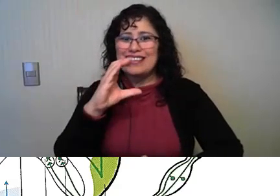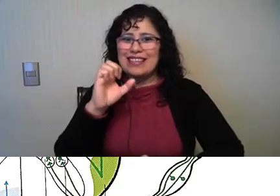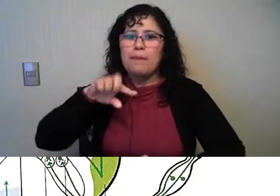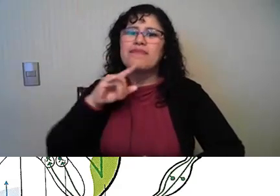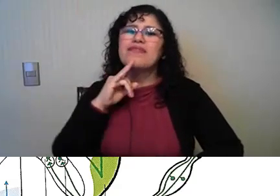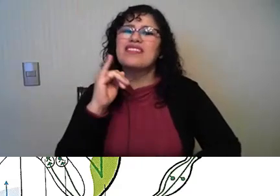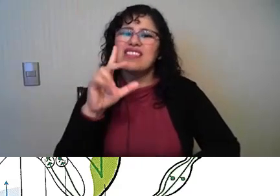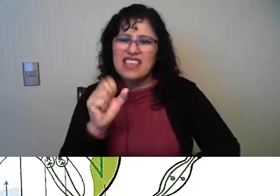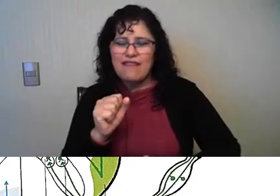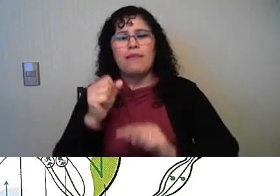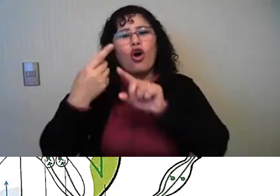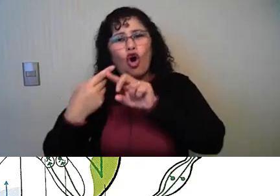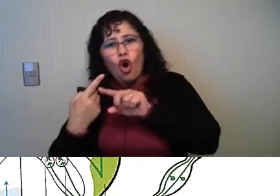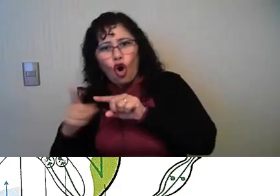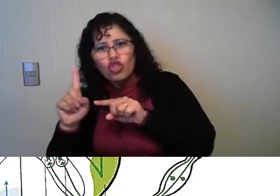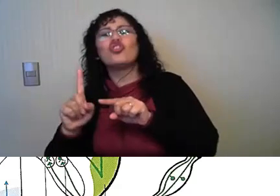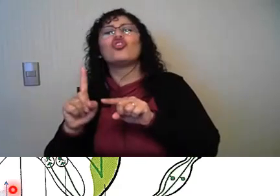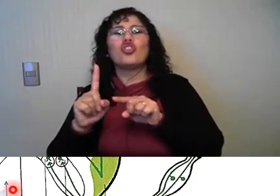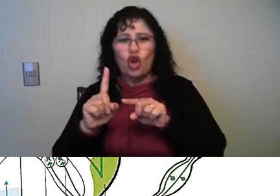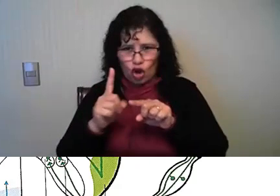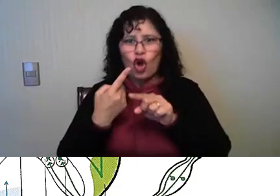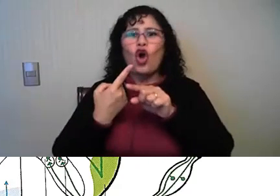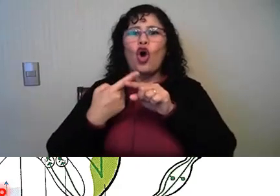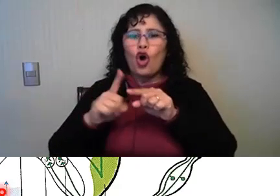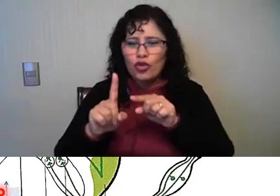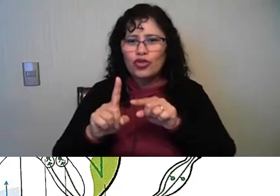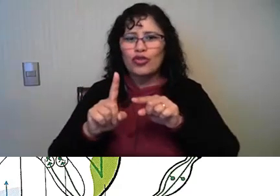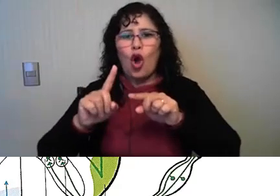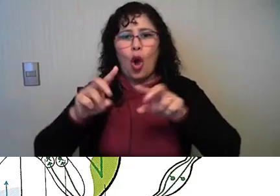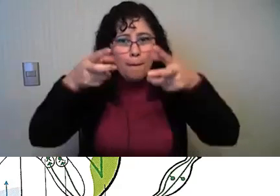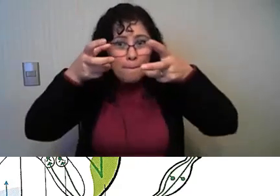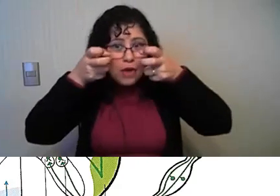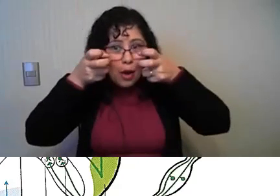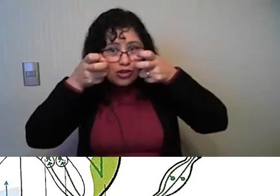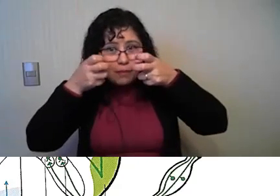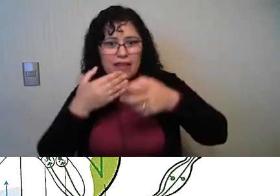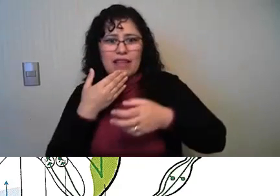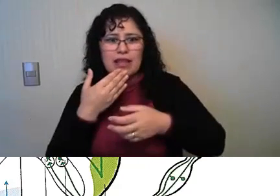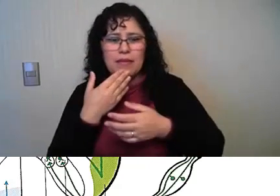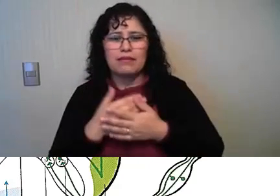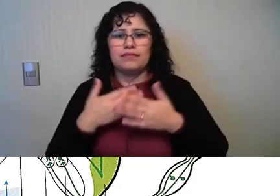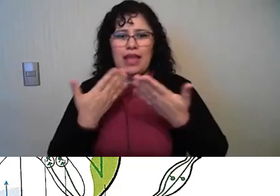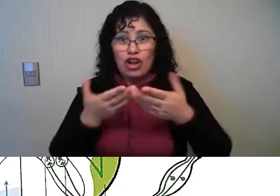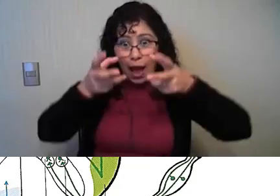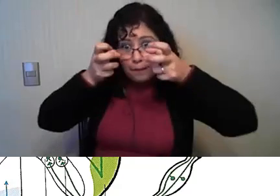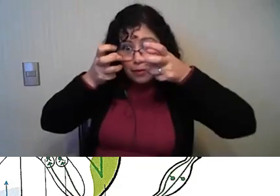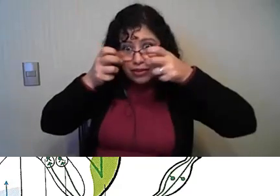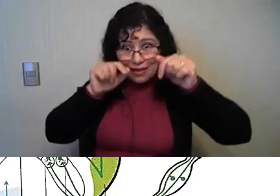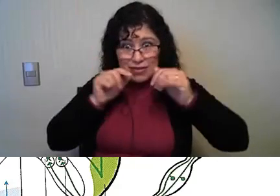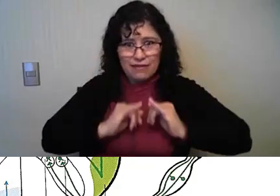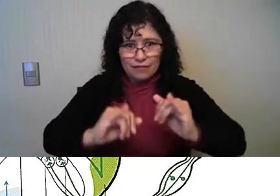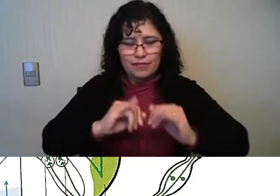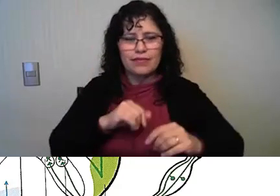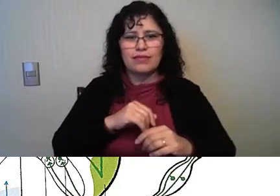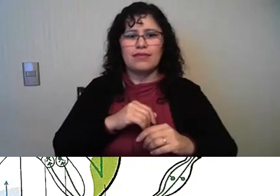diferencia. La información propioceptiva que asciende por el lemnisco